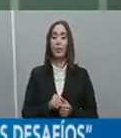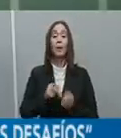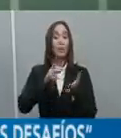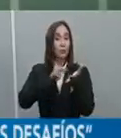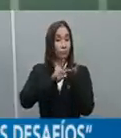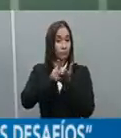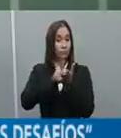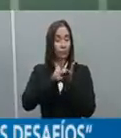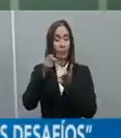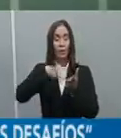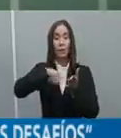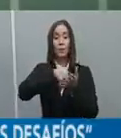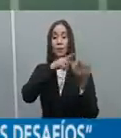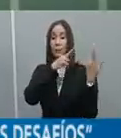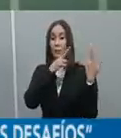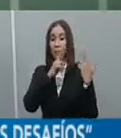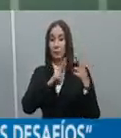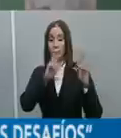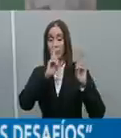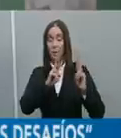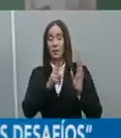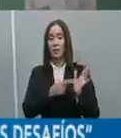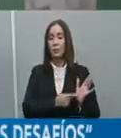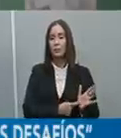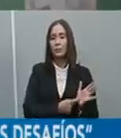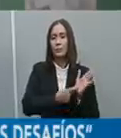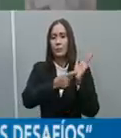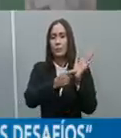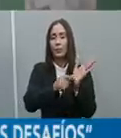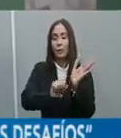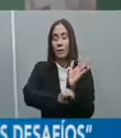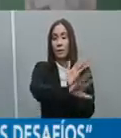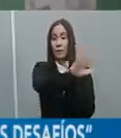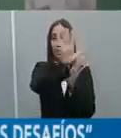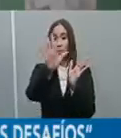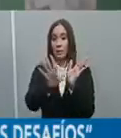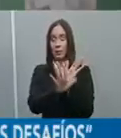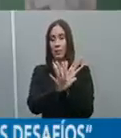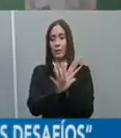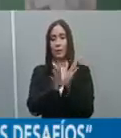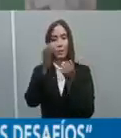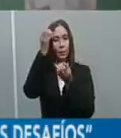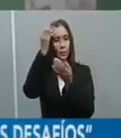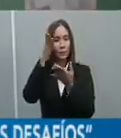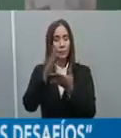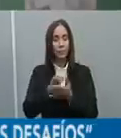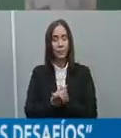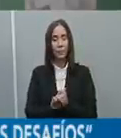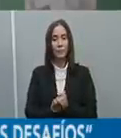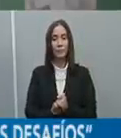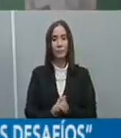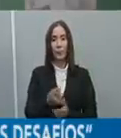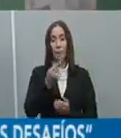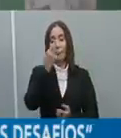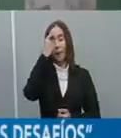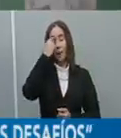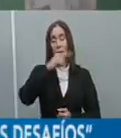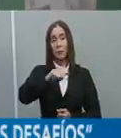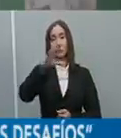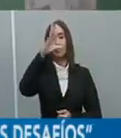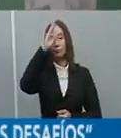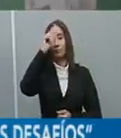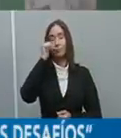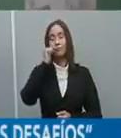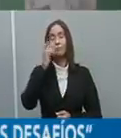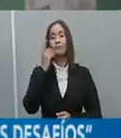a la población con honestidad y transparencia. Sin embargo, dominicanos y dominicanas, nada de eso debe